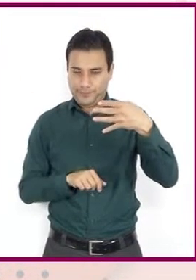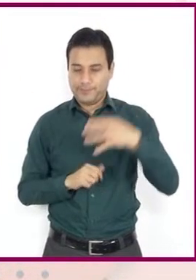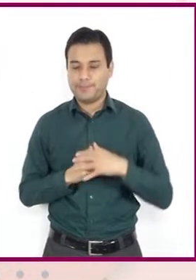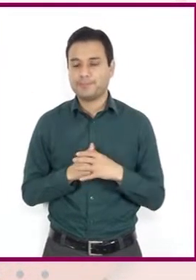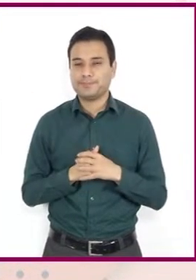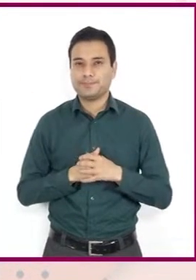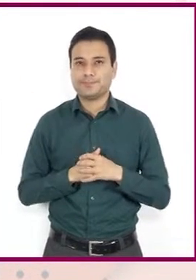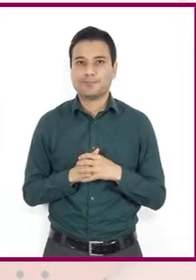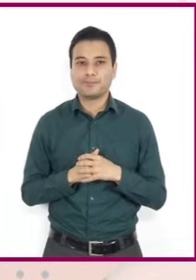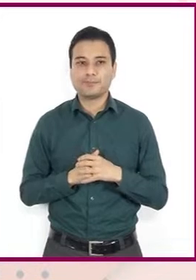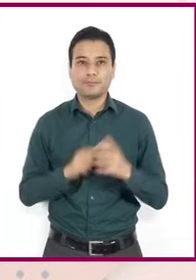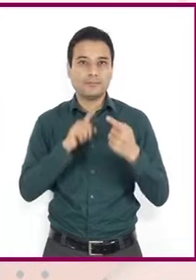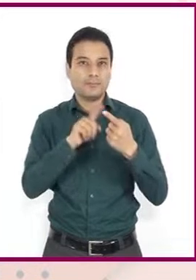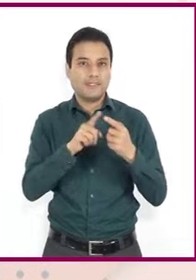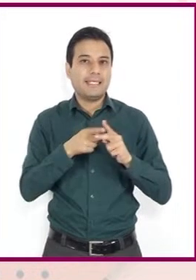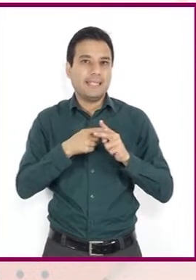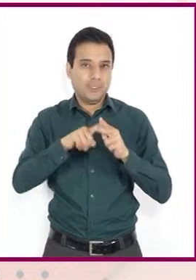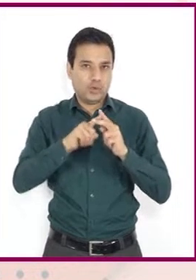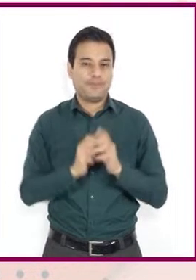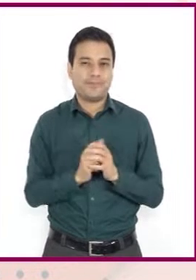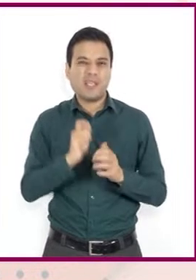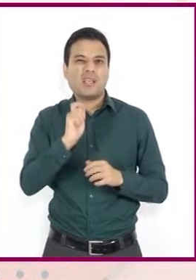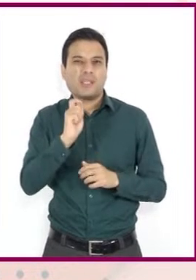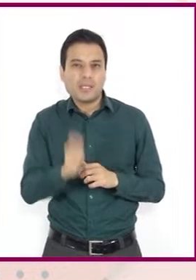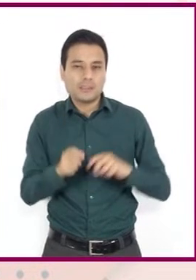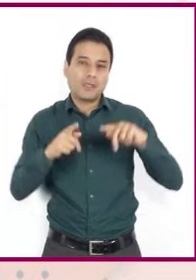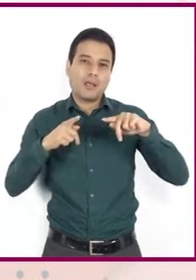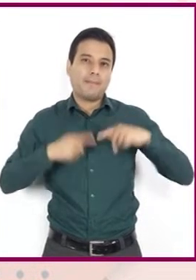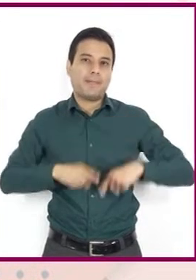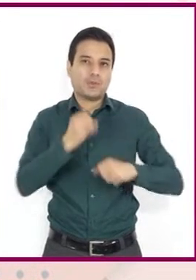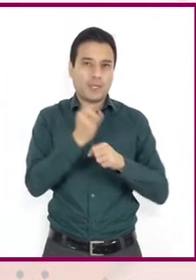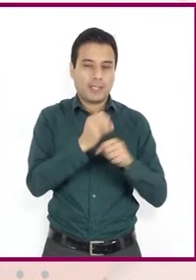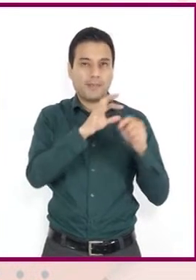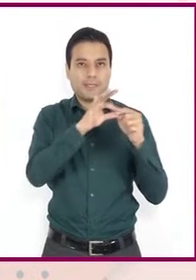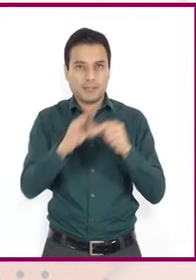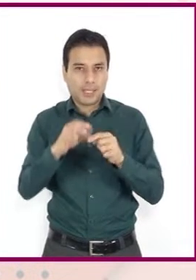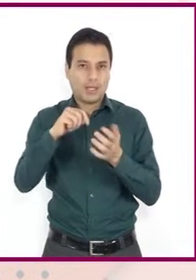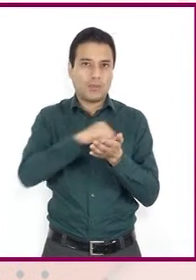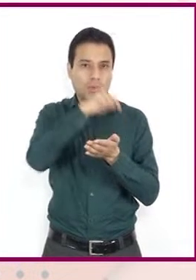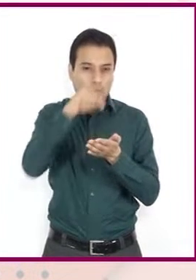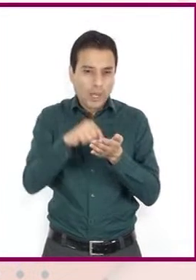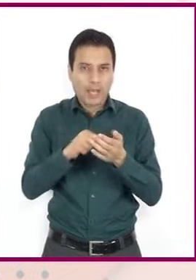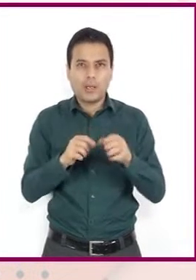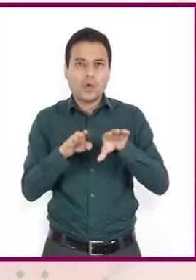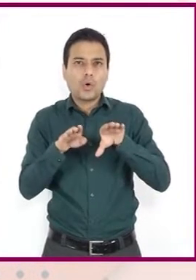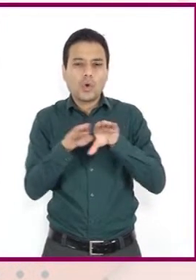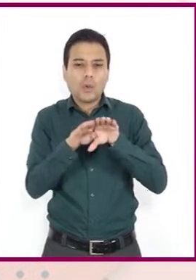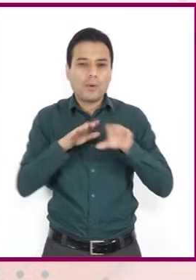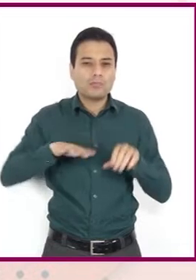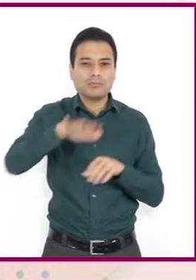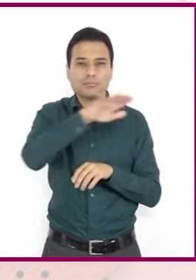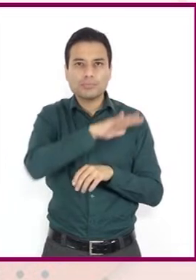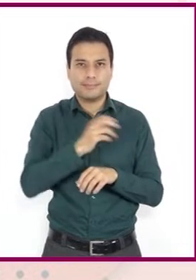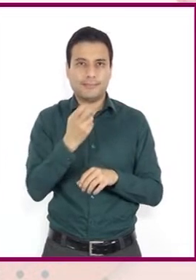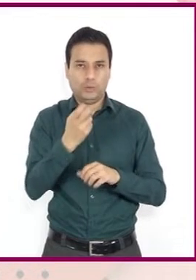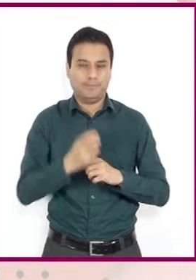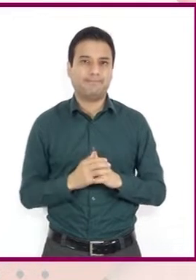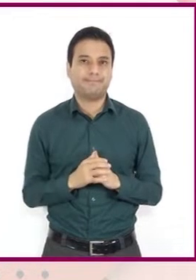partes. Inicio, introduce personajes, lugar, circunstancias que originan un